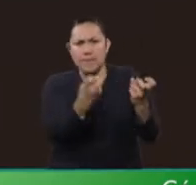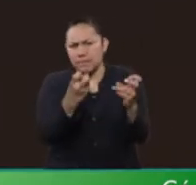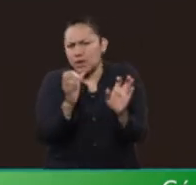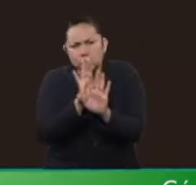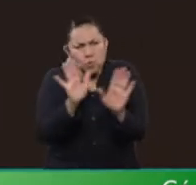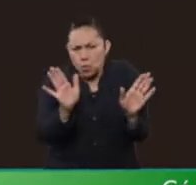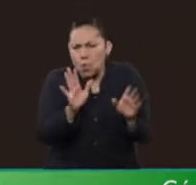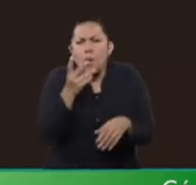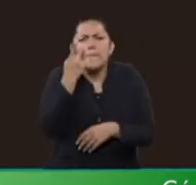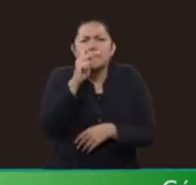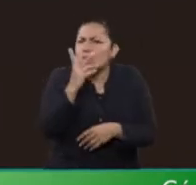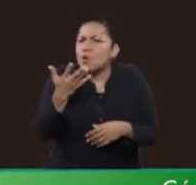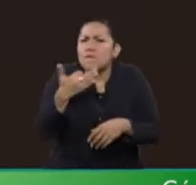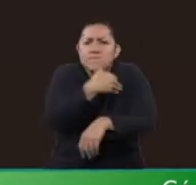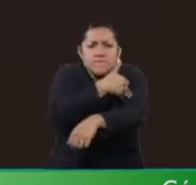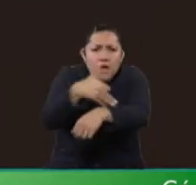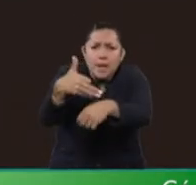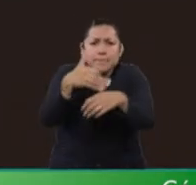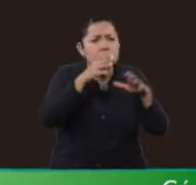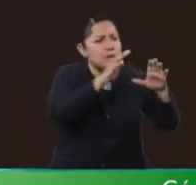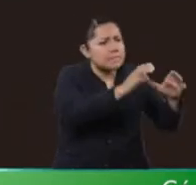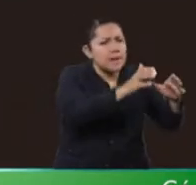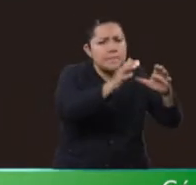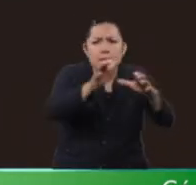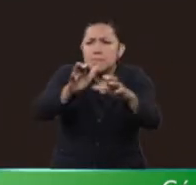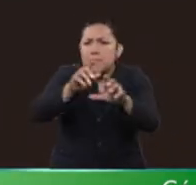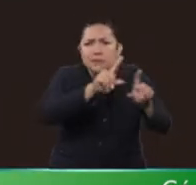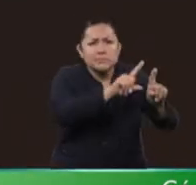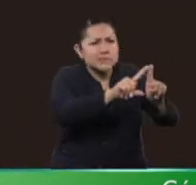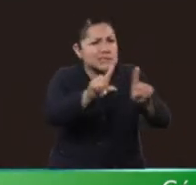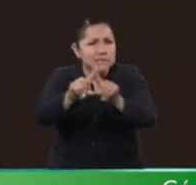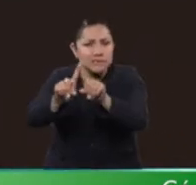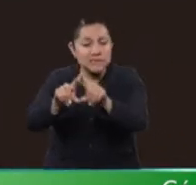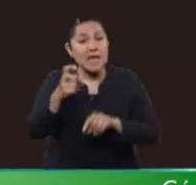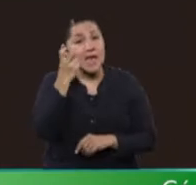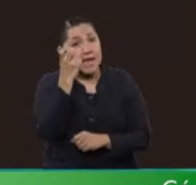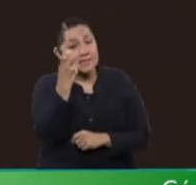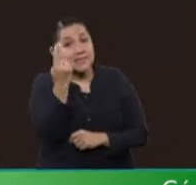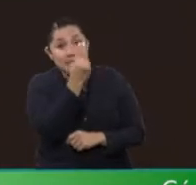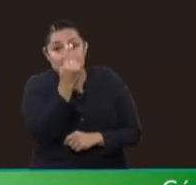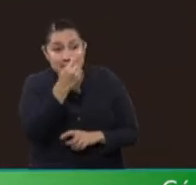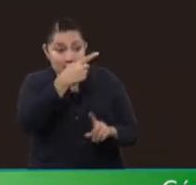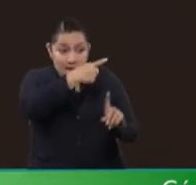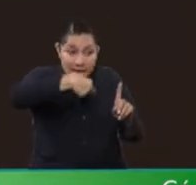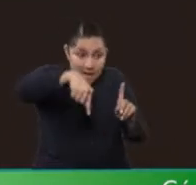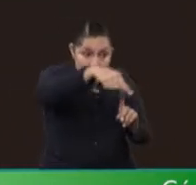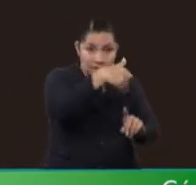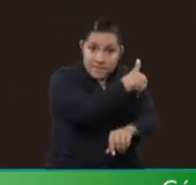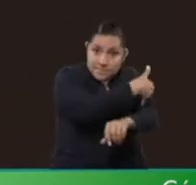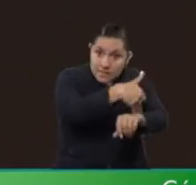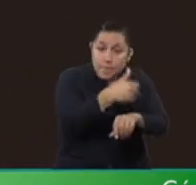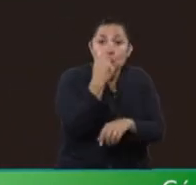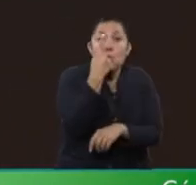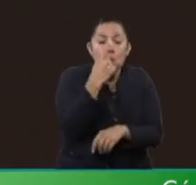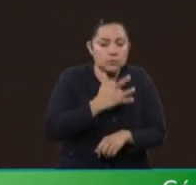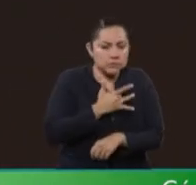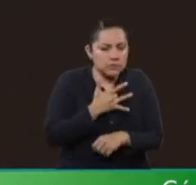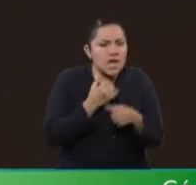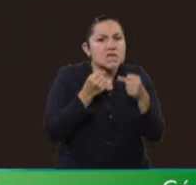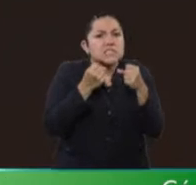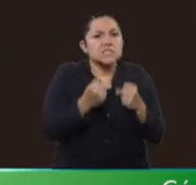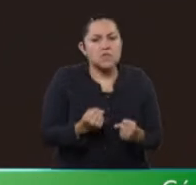necesitan asegurándonos de que siempre tengan cubierto esos aspectos esenciales la salud y la alimentación